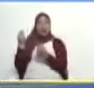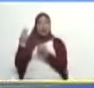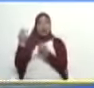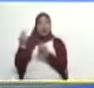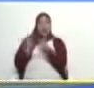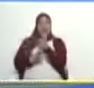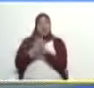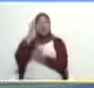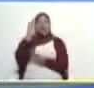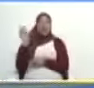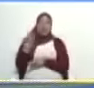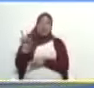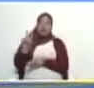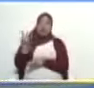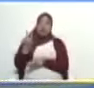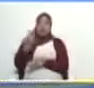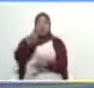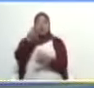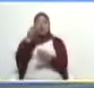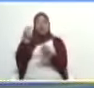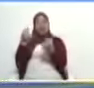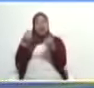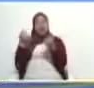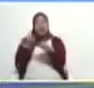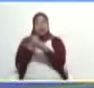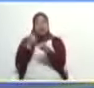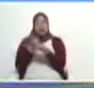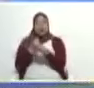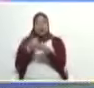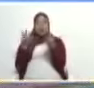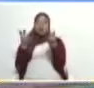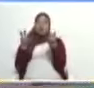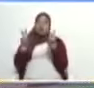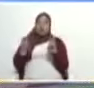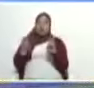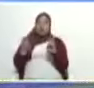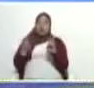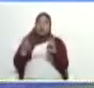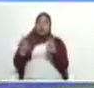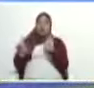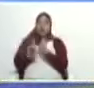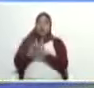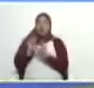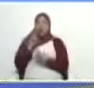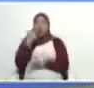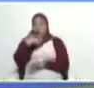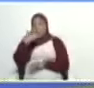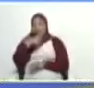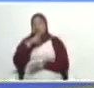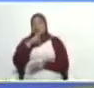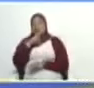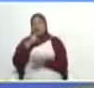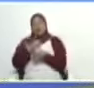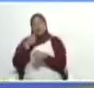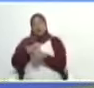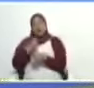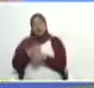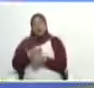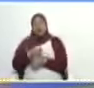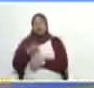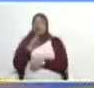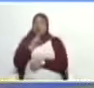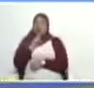desarrollo nacional, para el crecimiento económico, así como nos comimos las verdes, nuestros trabajadores también se coman las